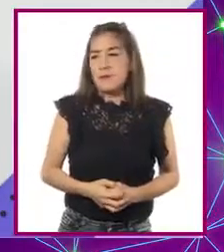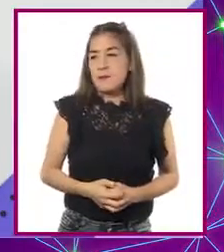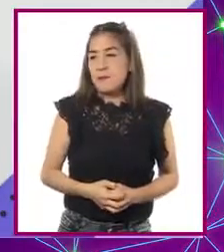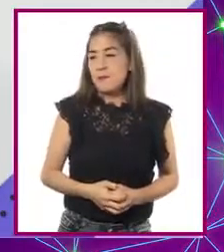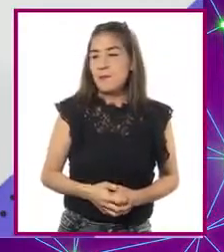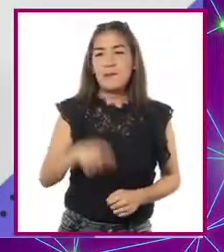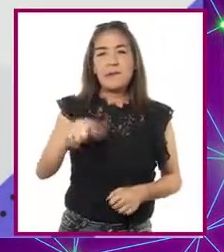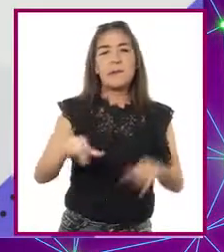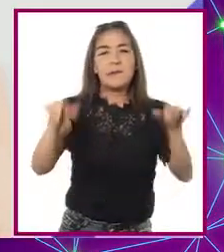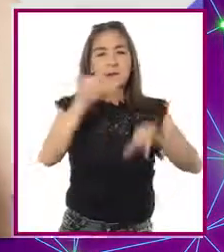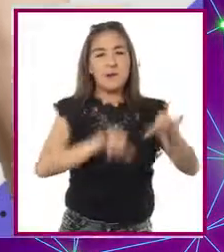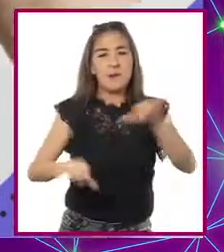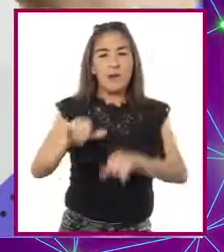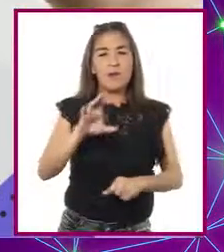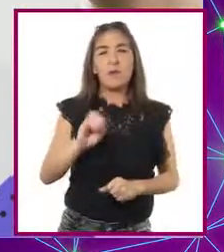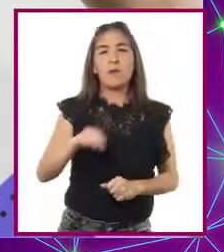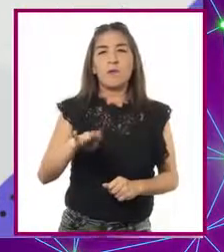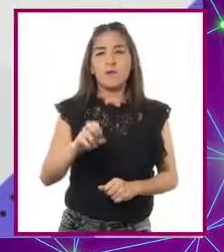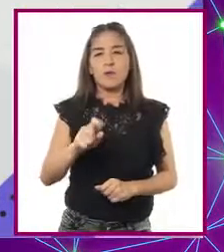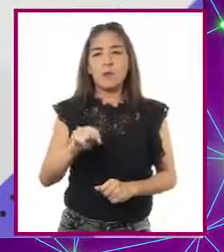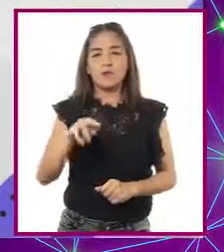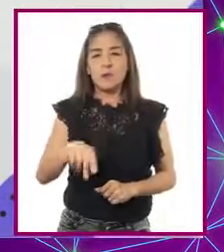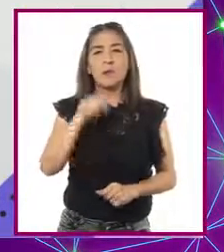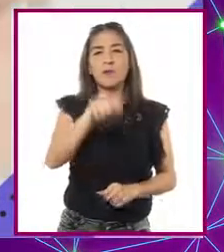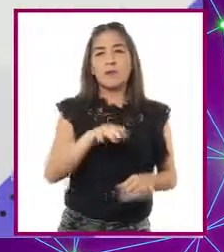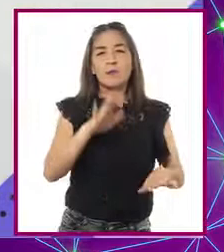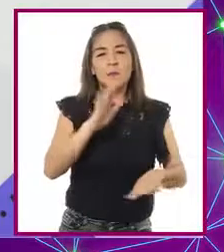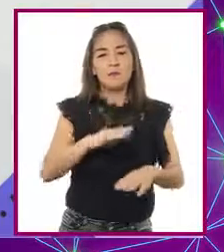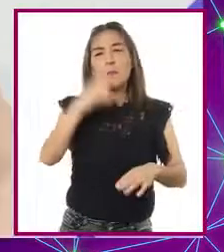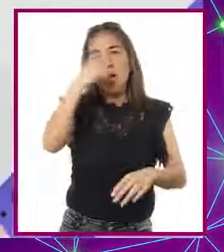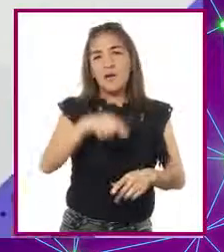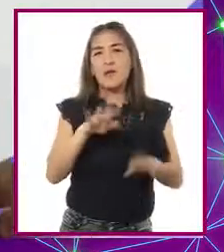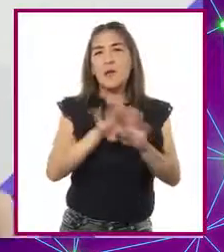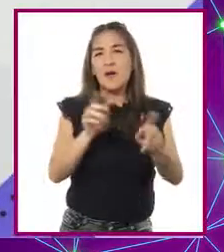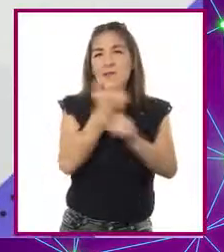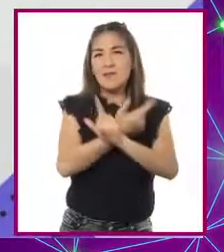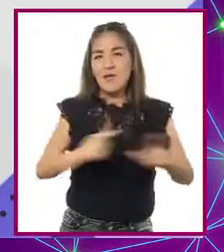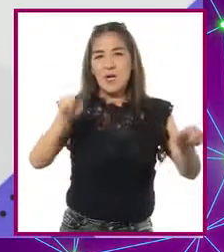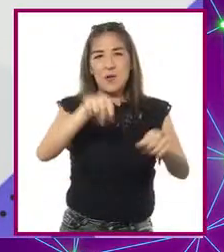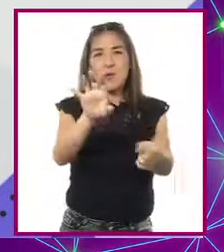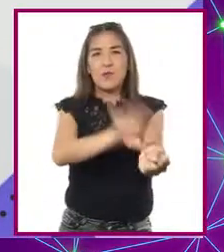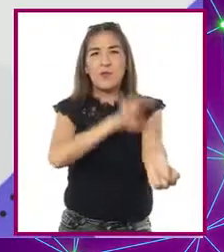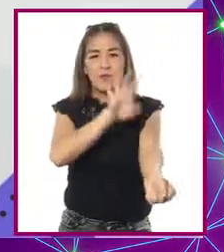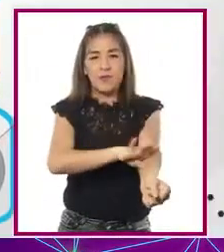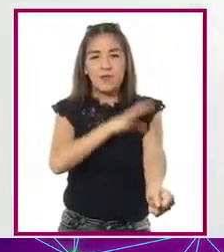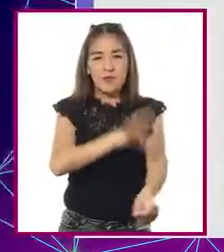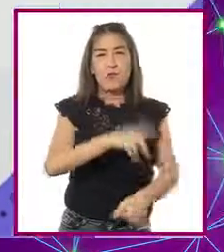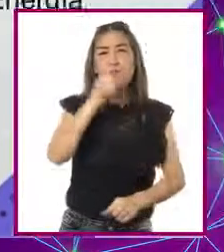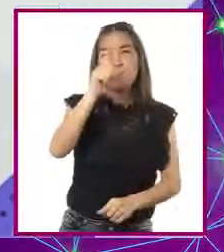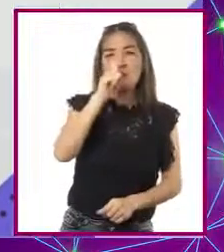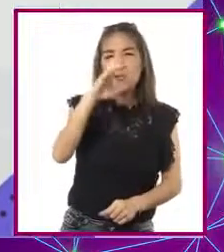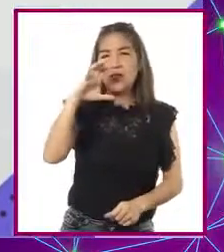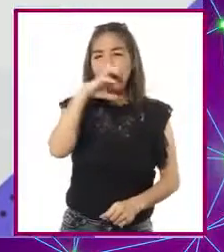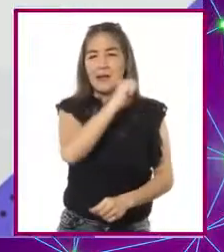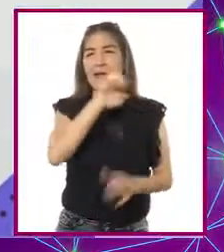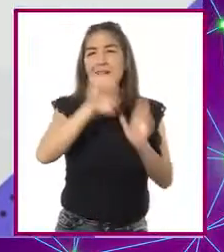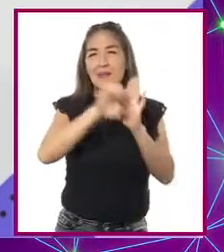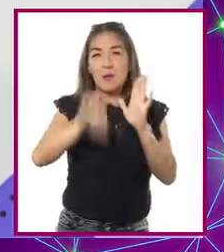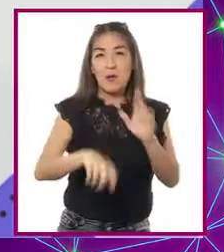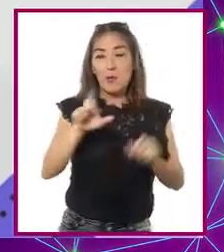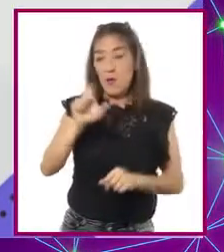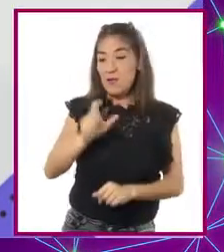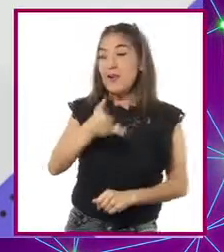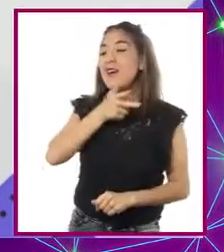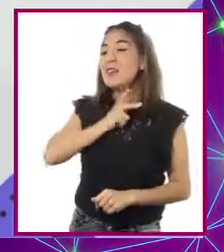las combustiones. Son reacciones redox que liberan energía en forma de calor y luz. Por ejemplo, cuando se quema gasolina